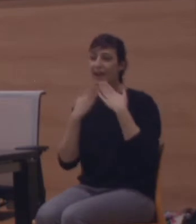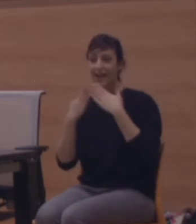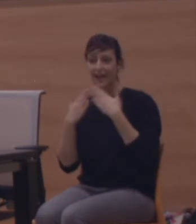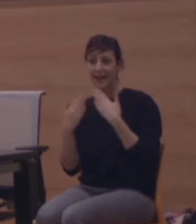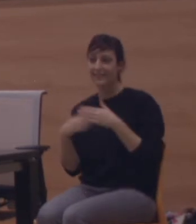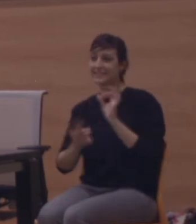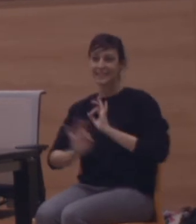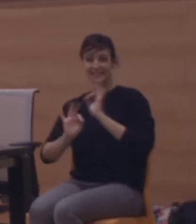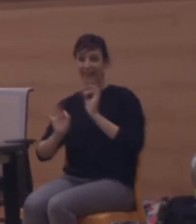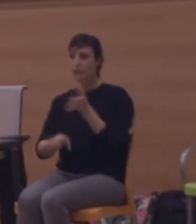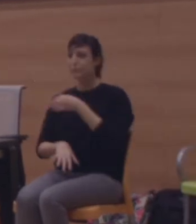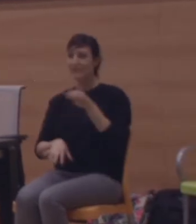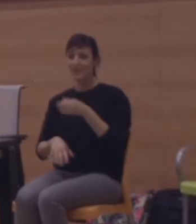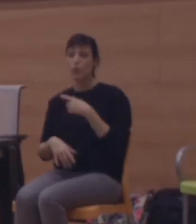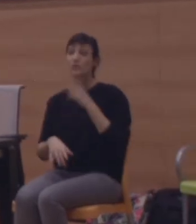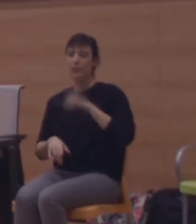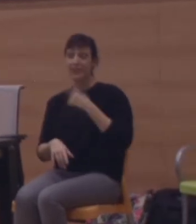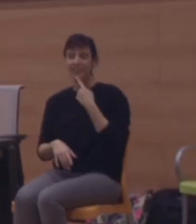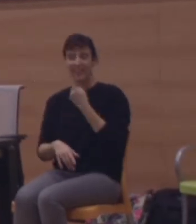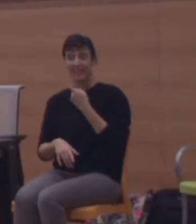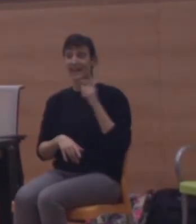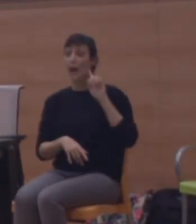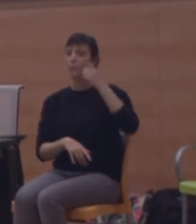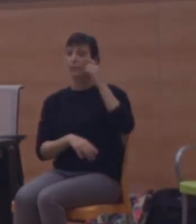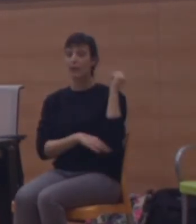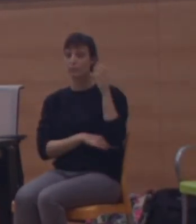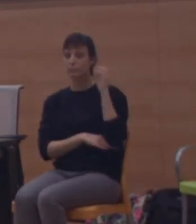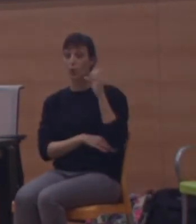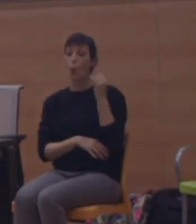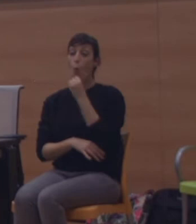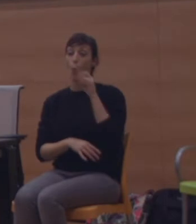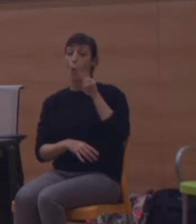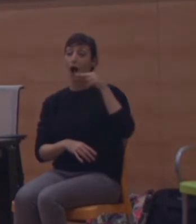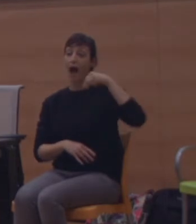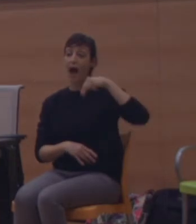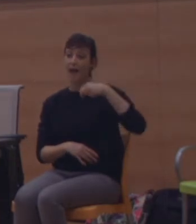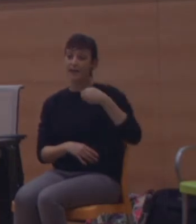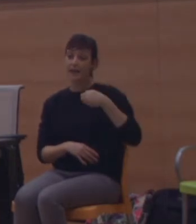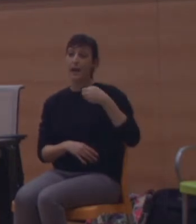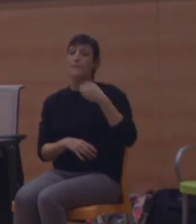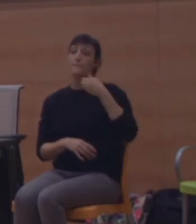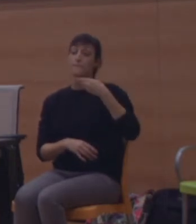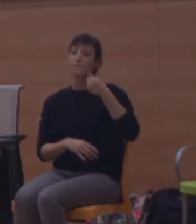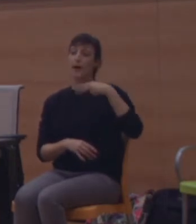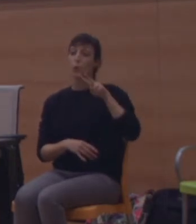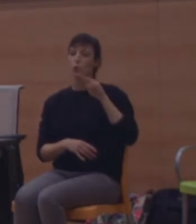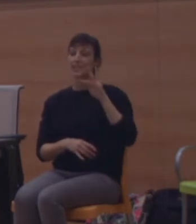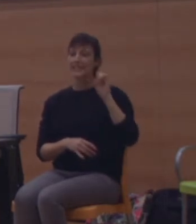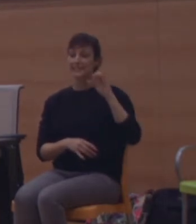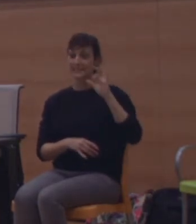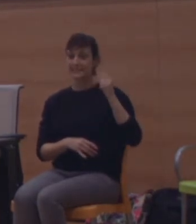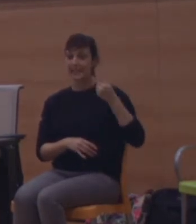y nada, perfecto. Dar la entrada como primer ponente a Juan Bautista Antolín, enfermero de aquí de Mansilla de las